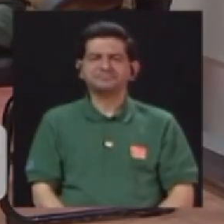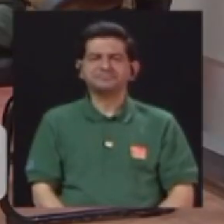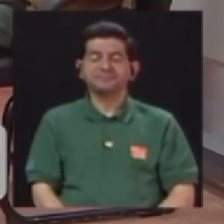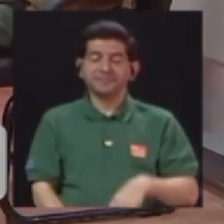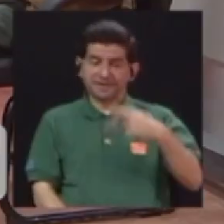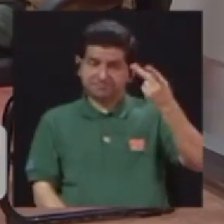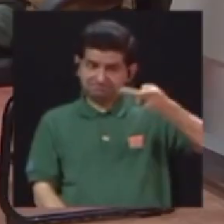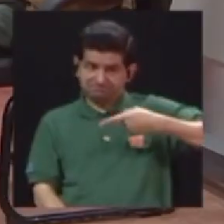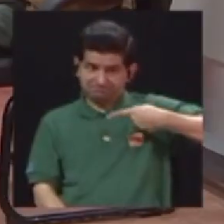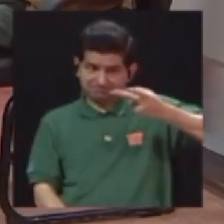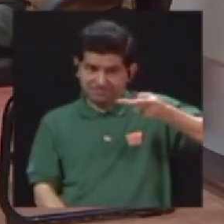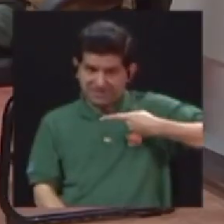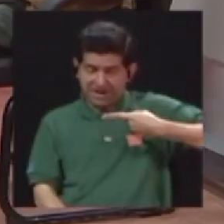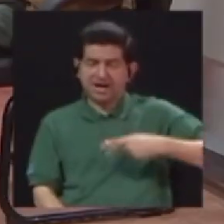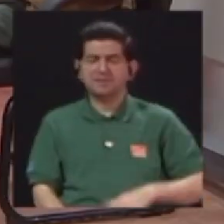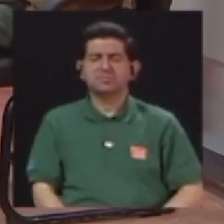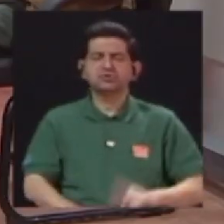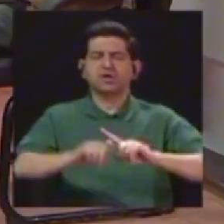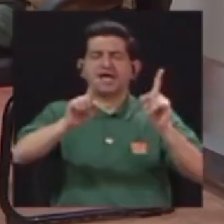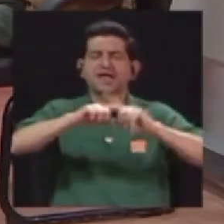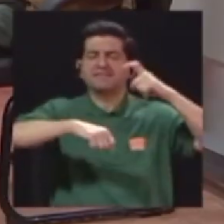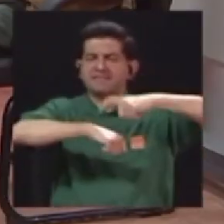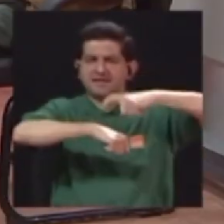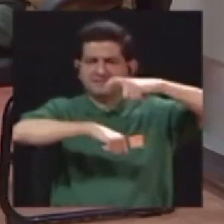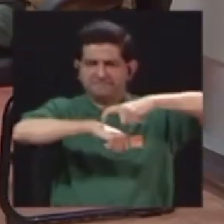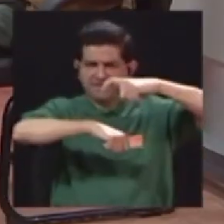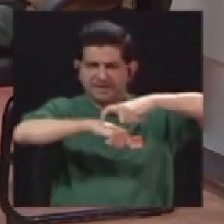los dos estuvimos en épocas distintas